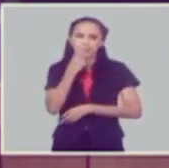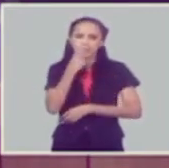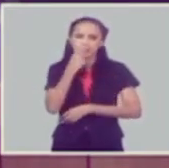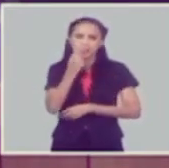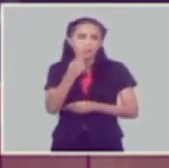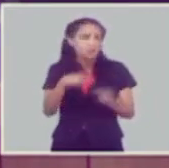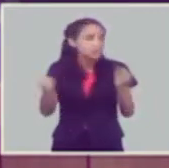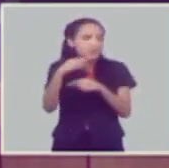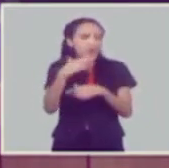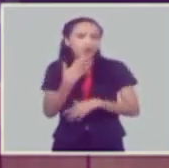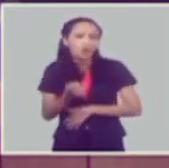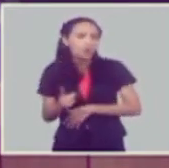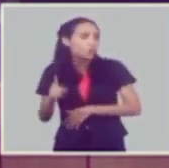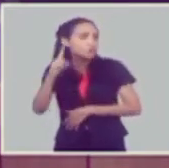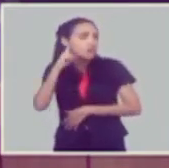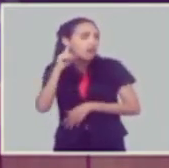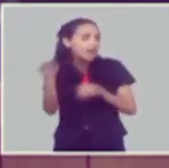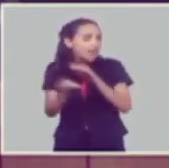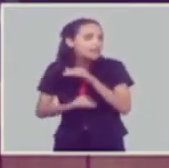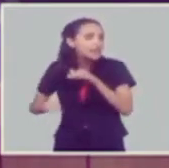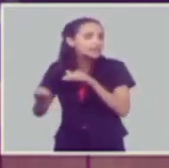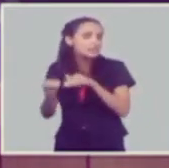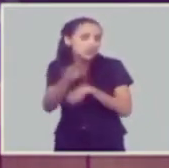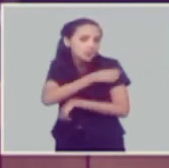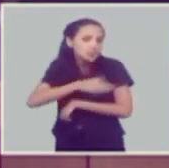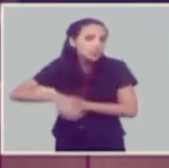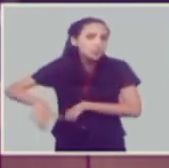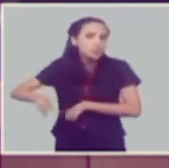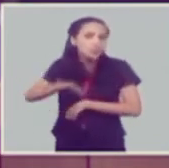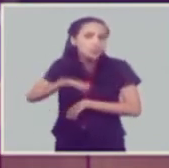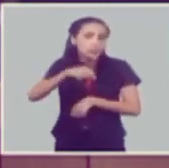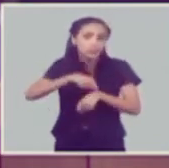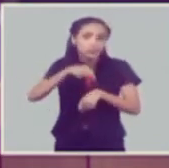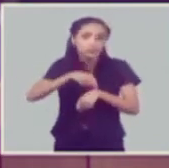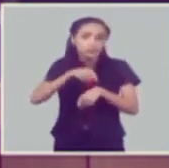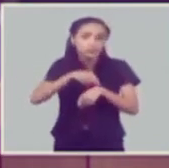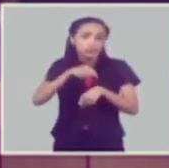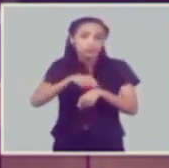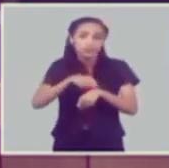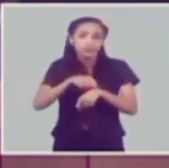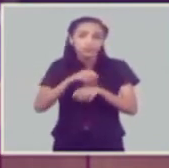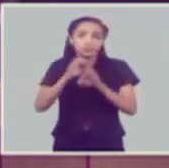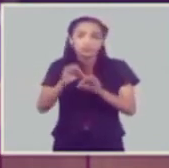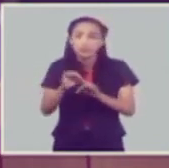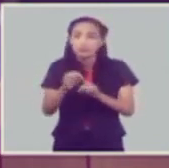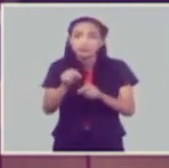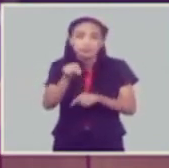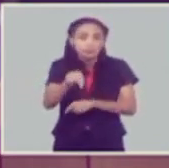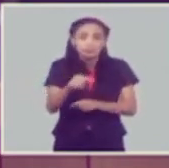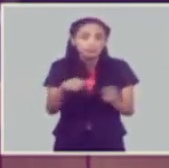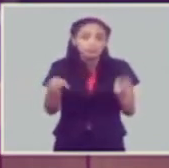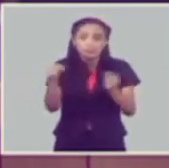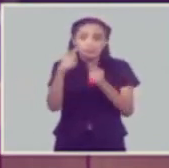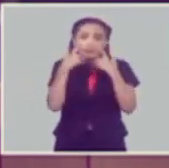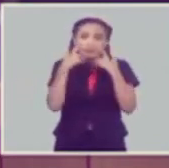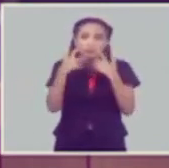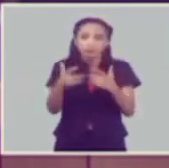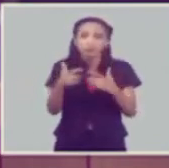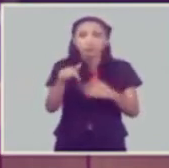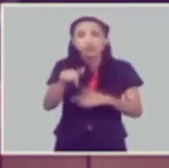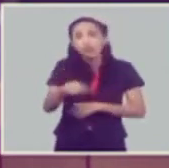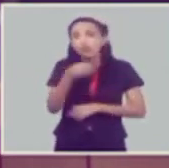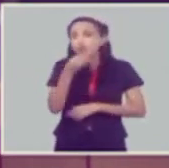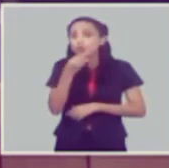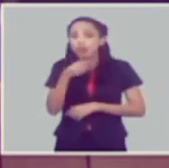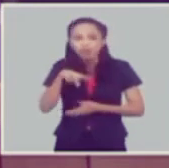oído pegado a la tierra, que en esta época puede significar la atención pegada al latido del pueblo, sea de manera virtual